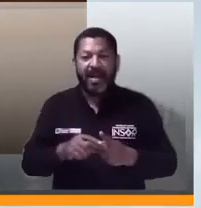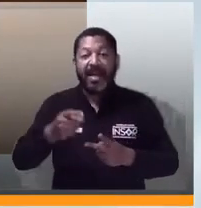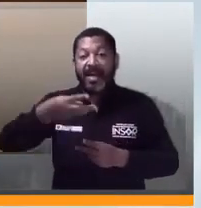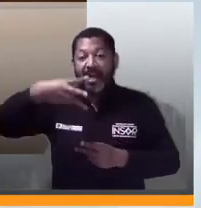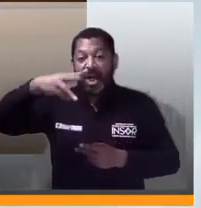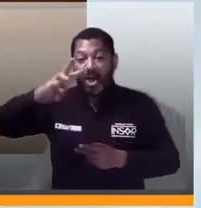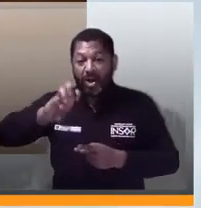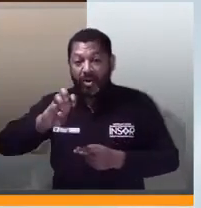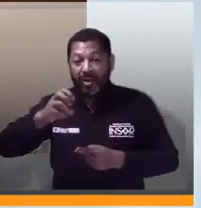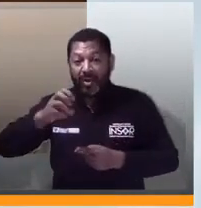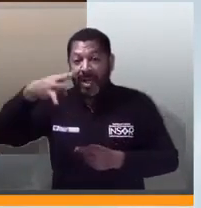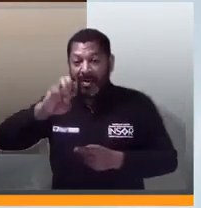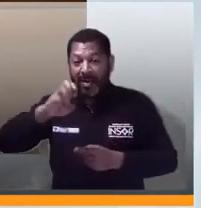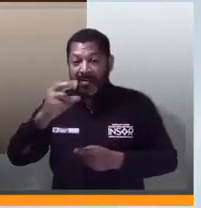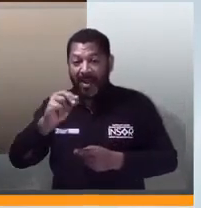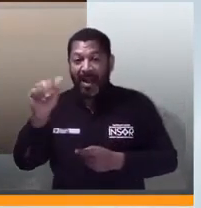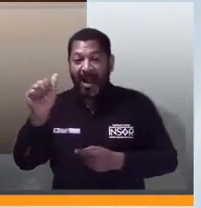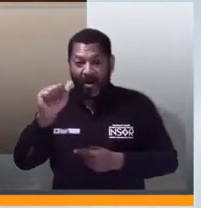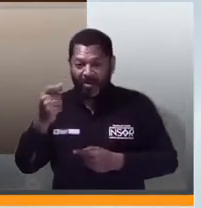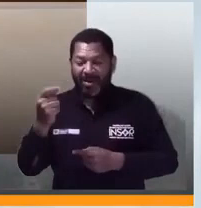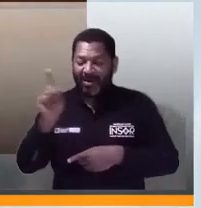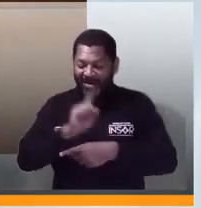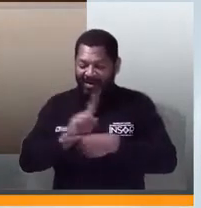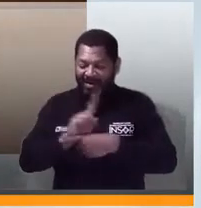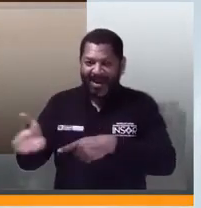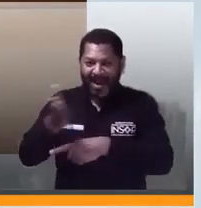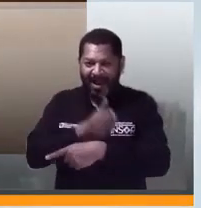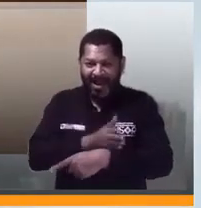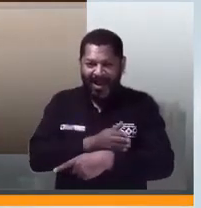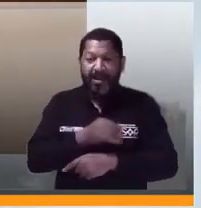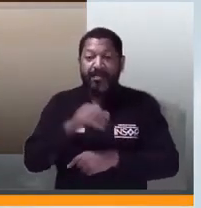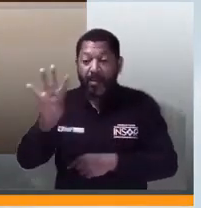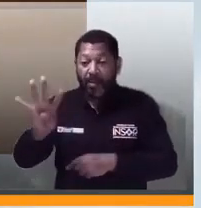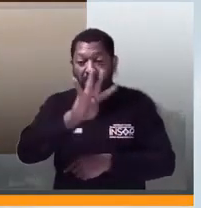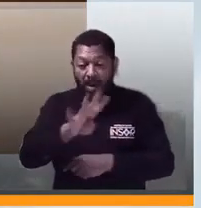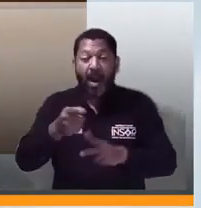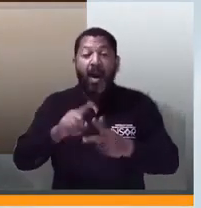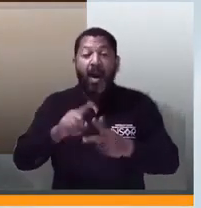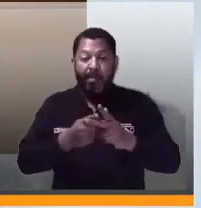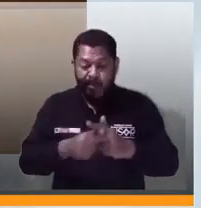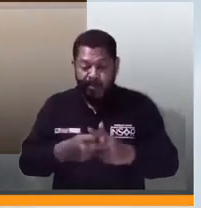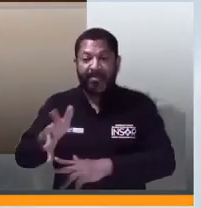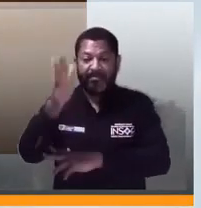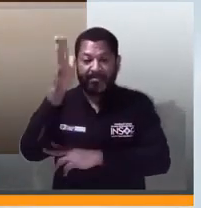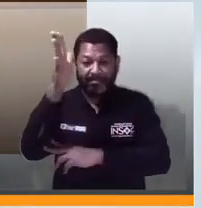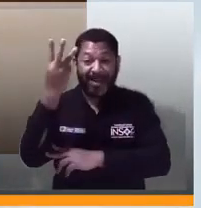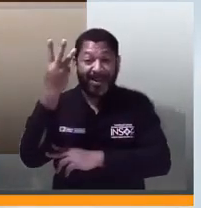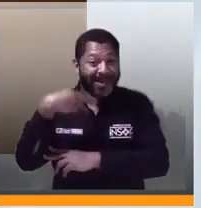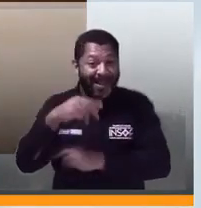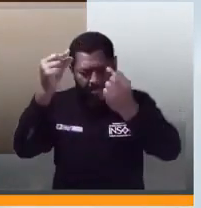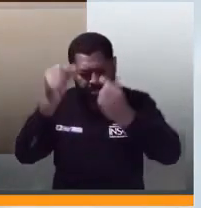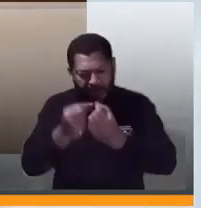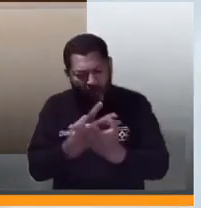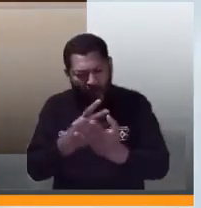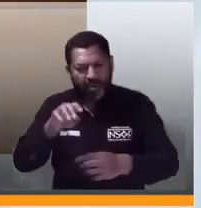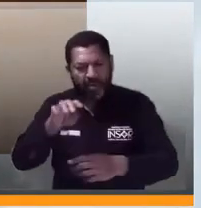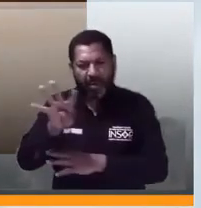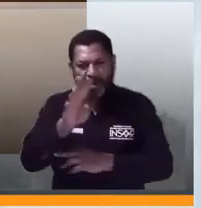fue 18, 19 y 20 de agosto, la semana pasada. Tuvimos 44 talleres esos